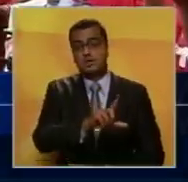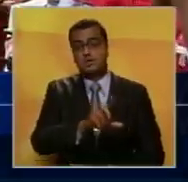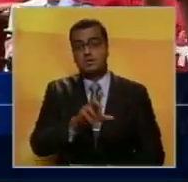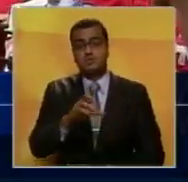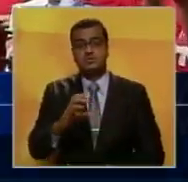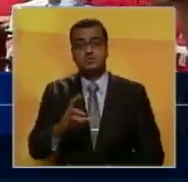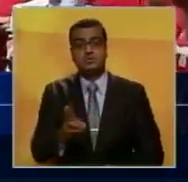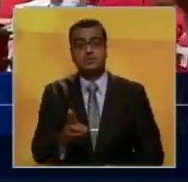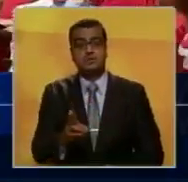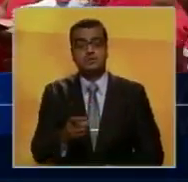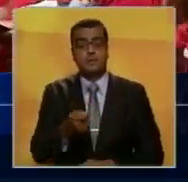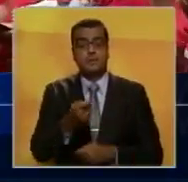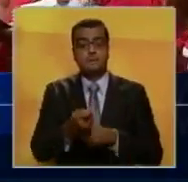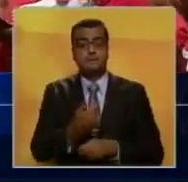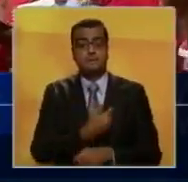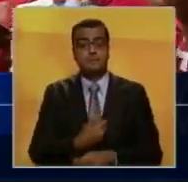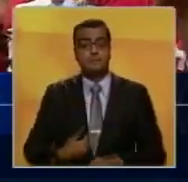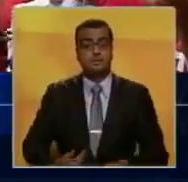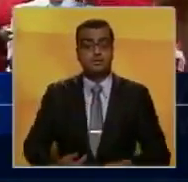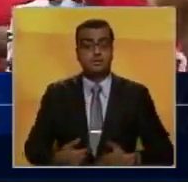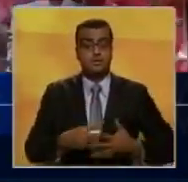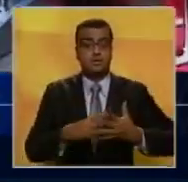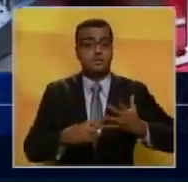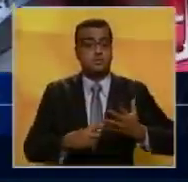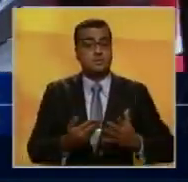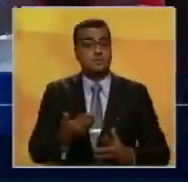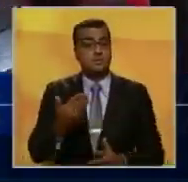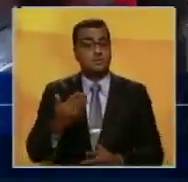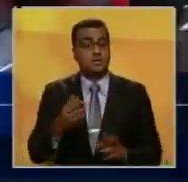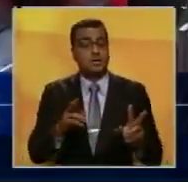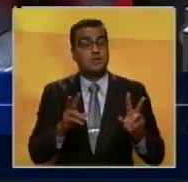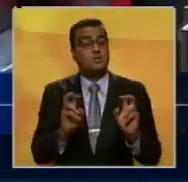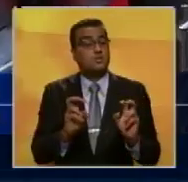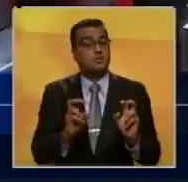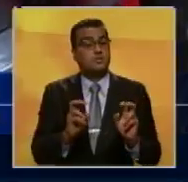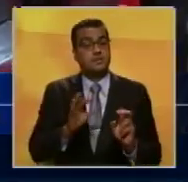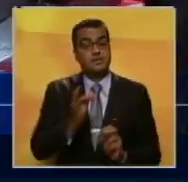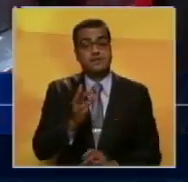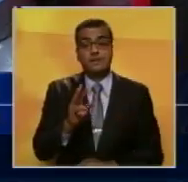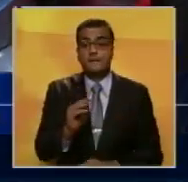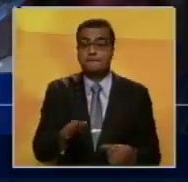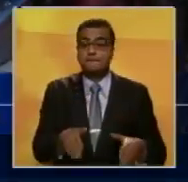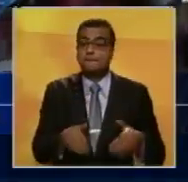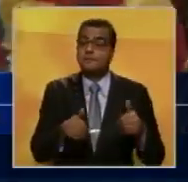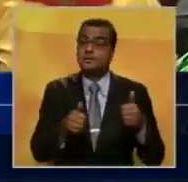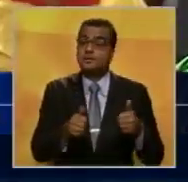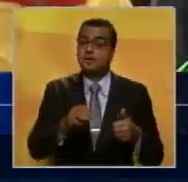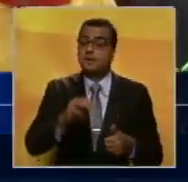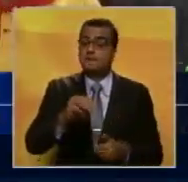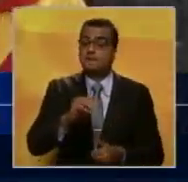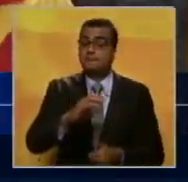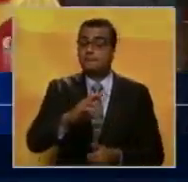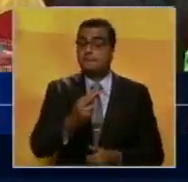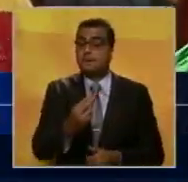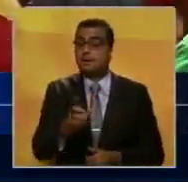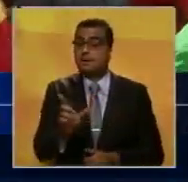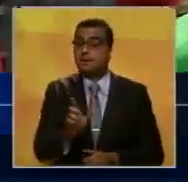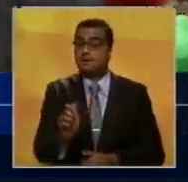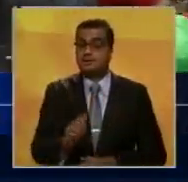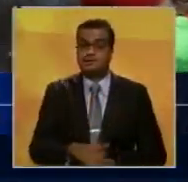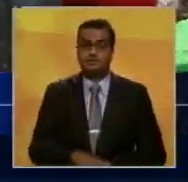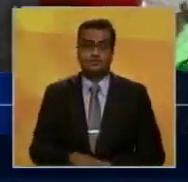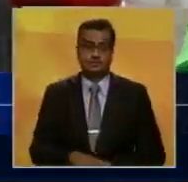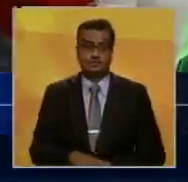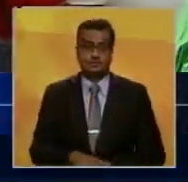del presidente de Conatel los equipos de transmisión para la nueva emisora FM inaugurada en el sector Macanilla del estado Falcón.